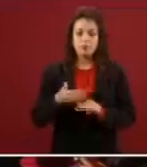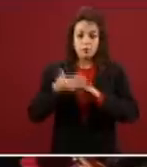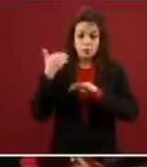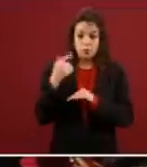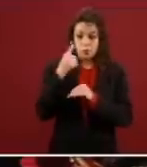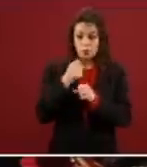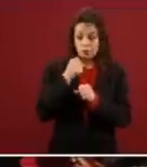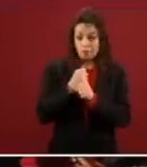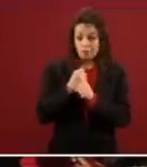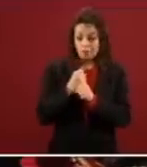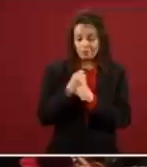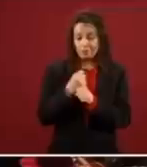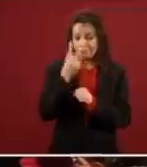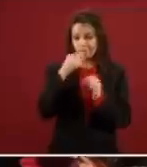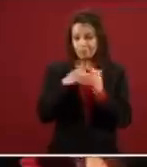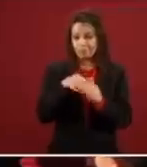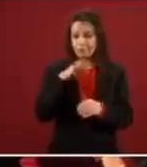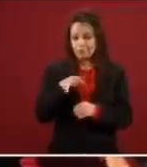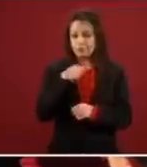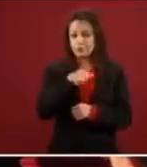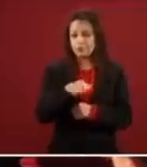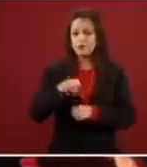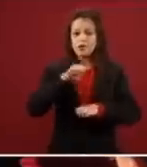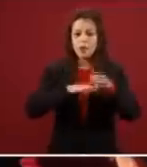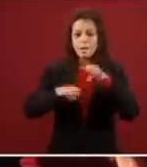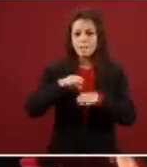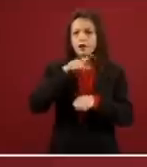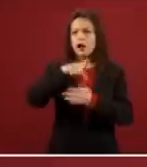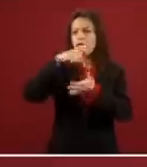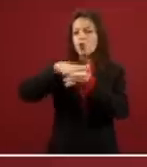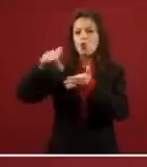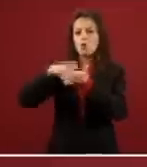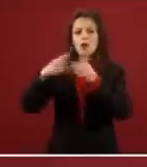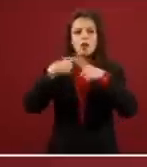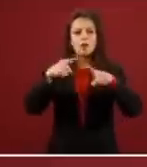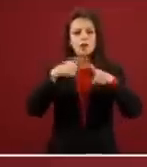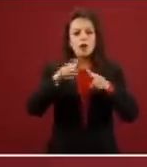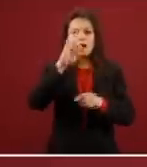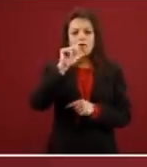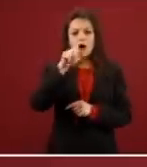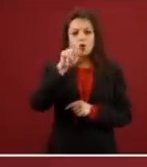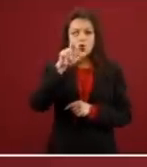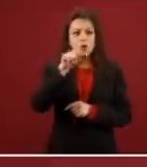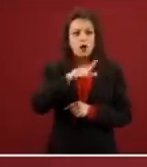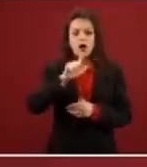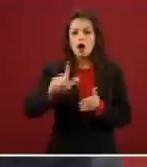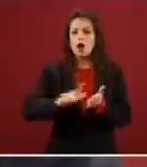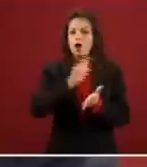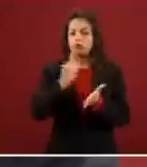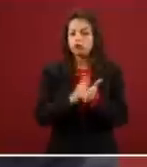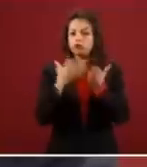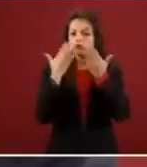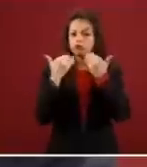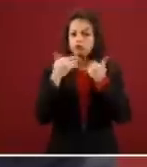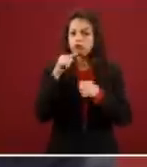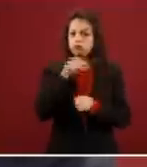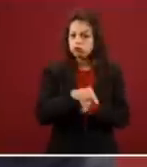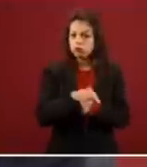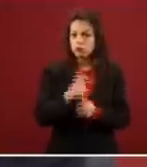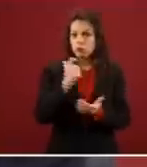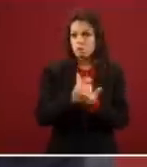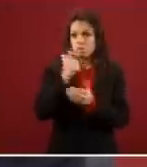donde empresas que habían comprado facturas ilegales se acercaron a regularizarse y pagaron más